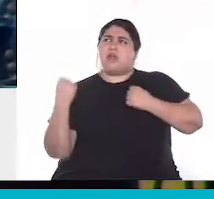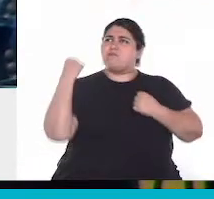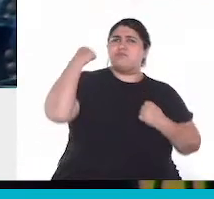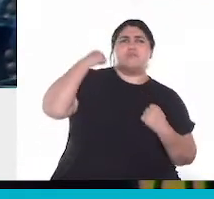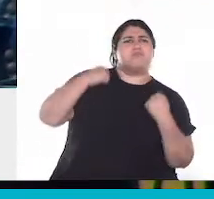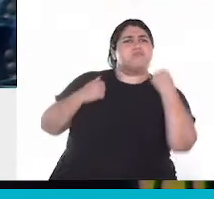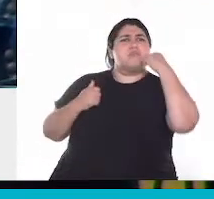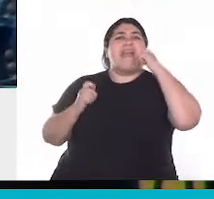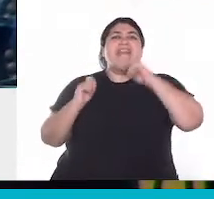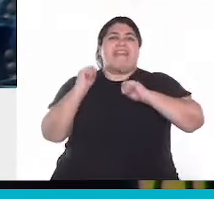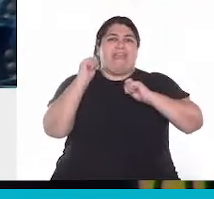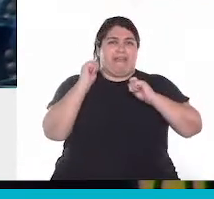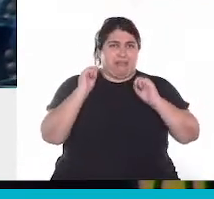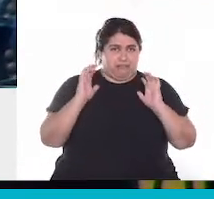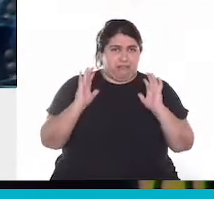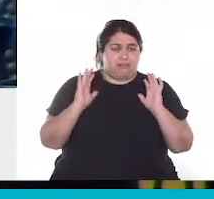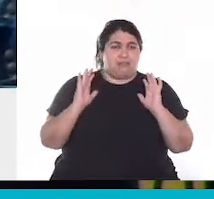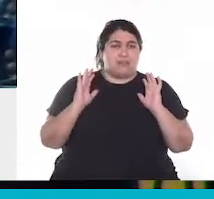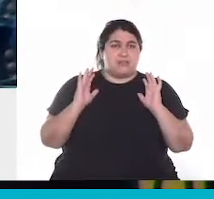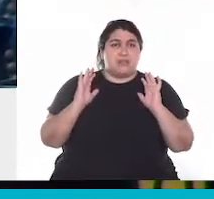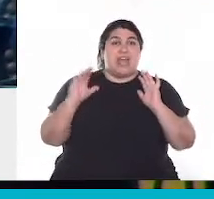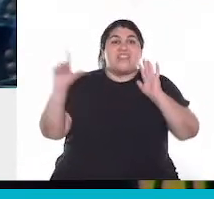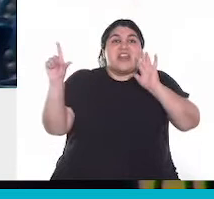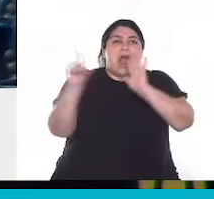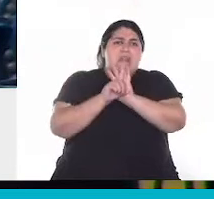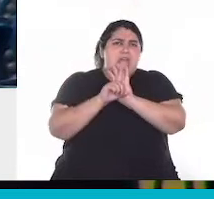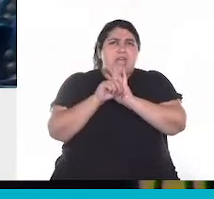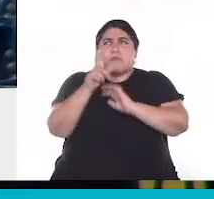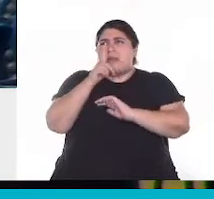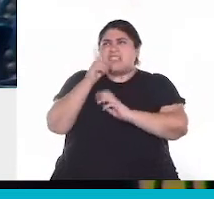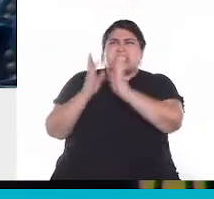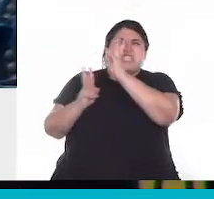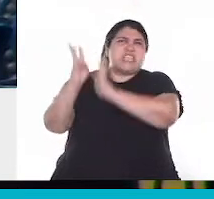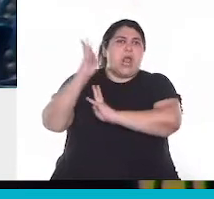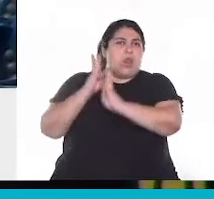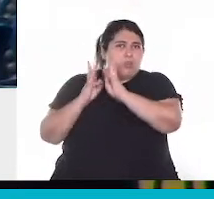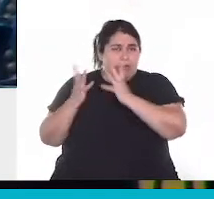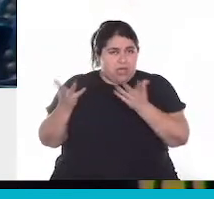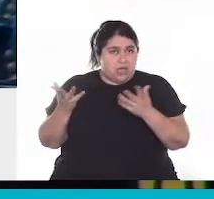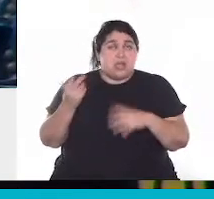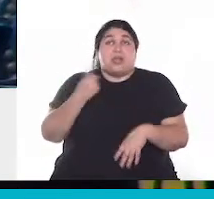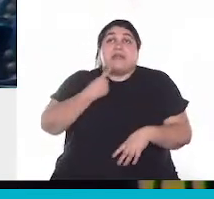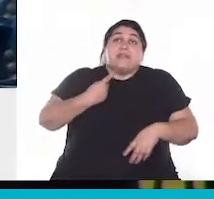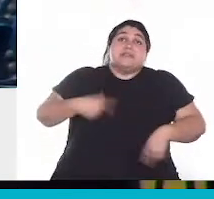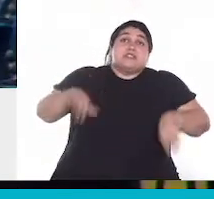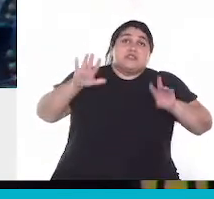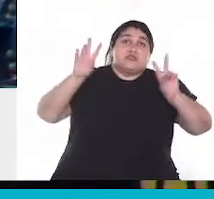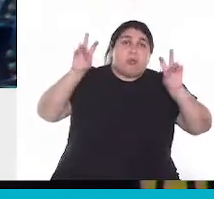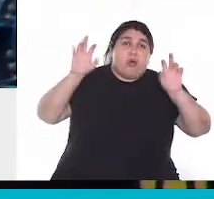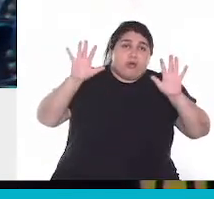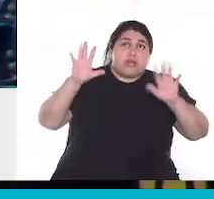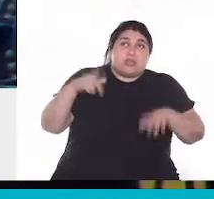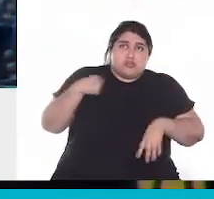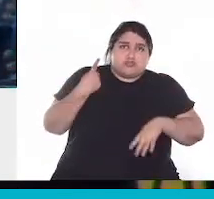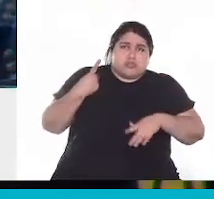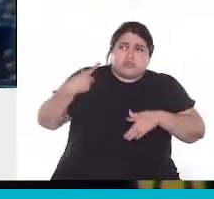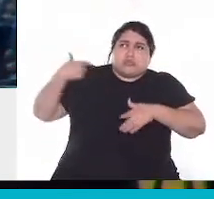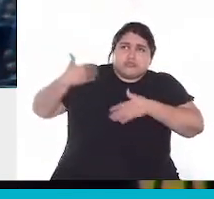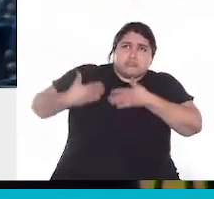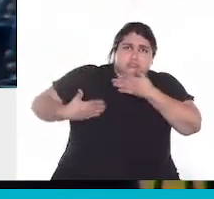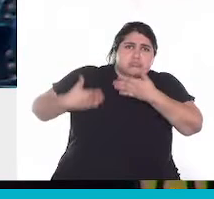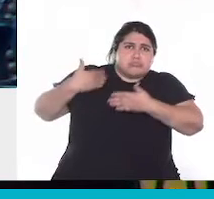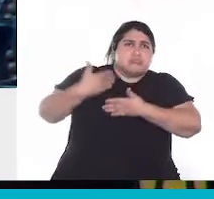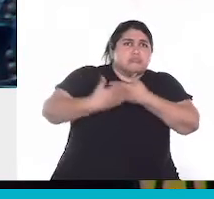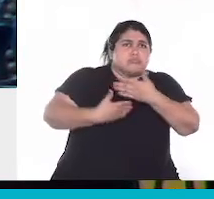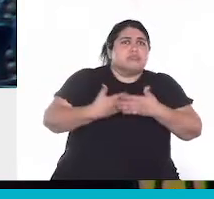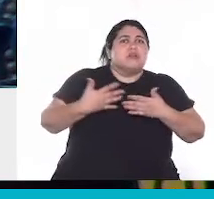la prepotencia del más fuerte, de la ley de la selva, que es algo que se supone que hemos construido un acuerdo por